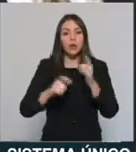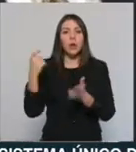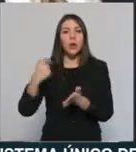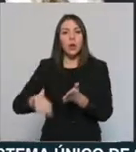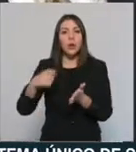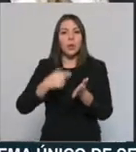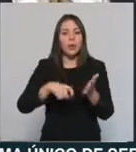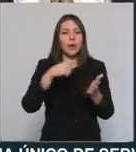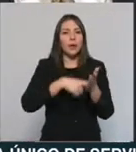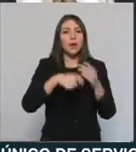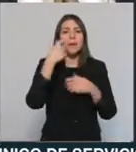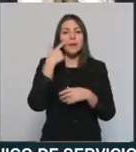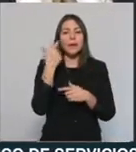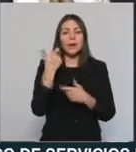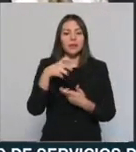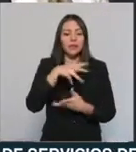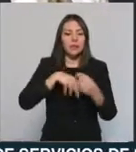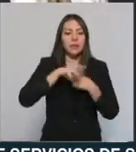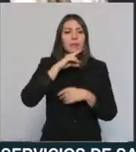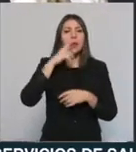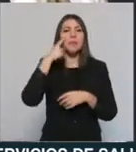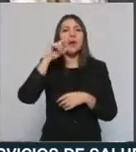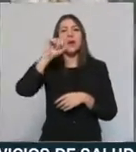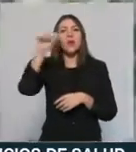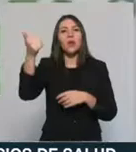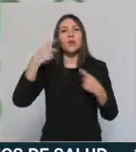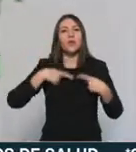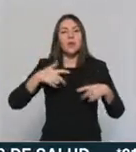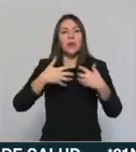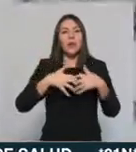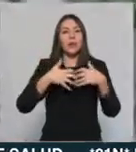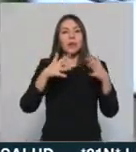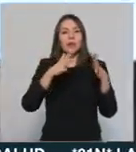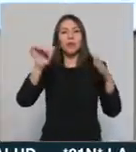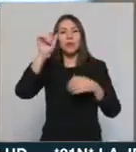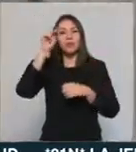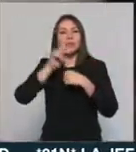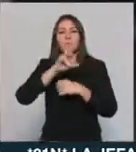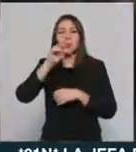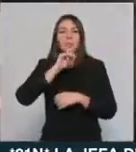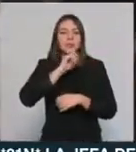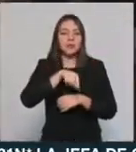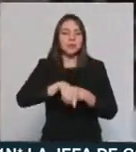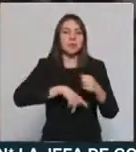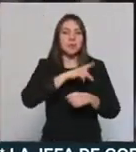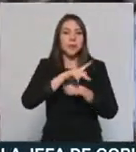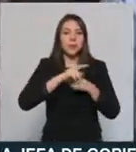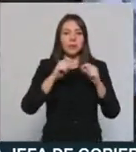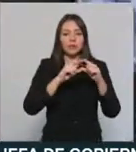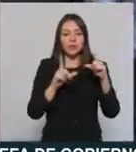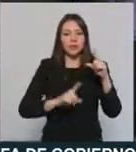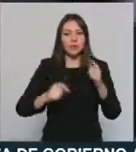de distribución y evitar la participación de terceros. Con imágenes de Javier Cordero, Enrique Muñiz, 21 Noticias.